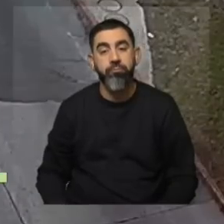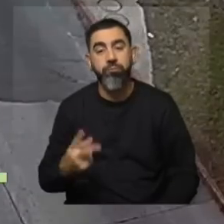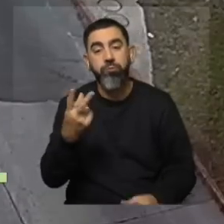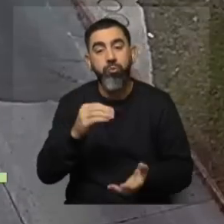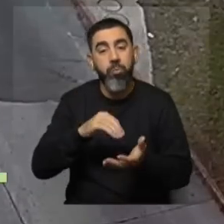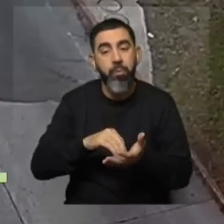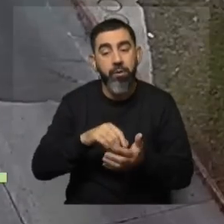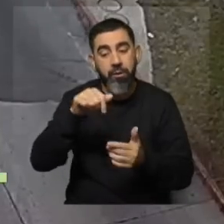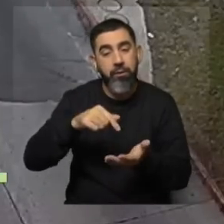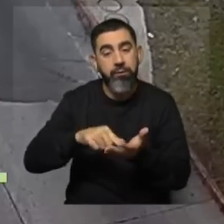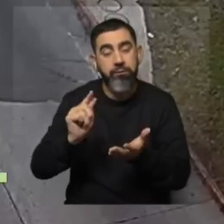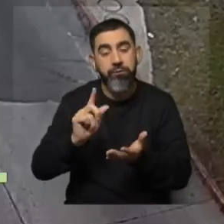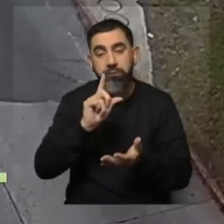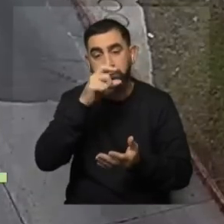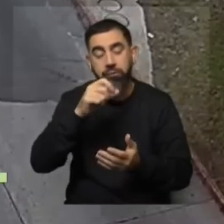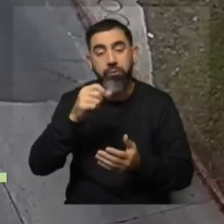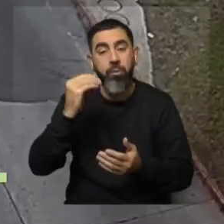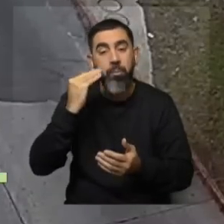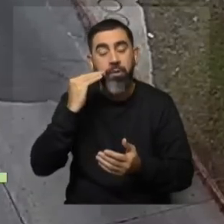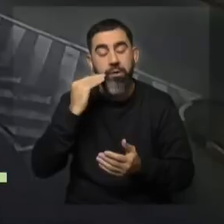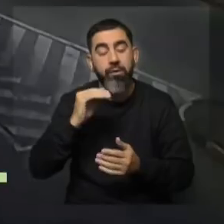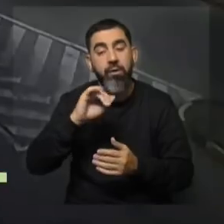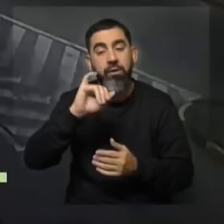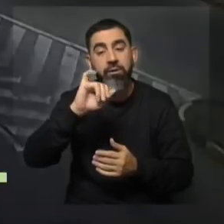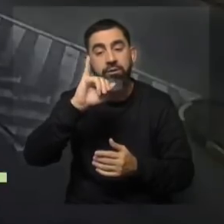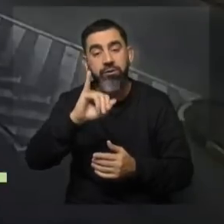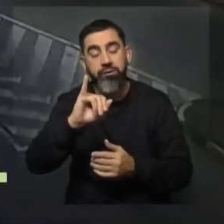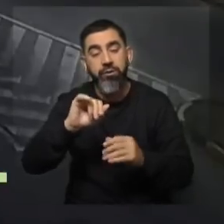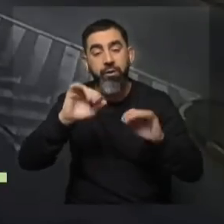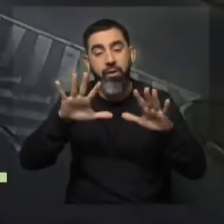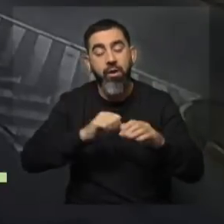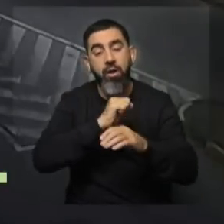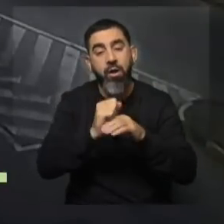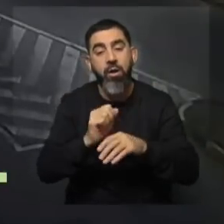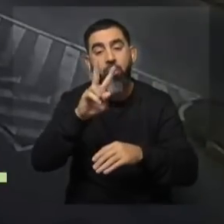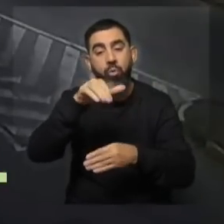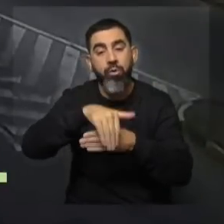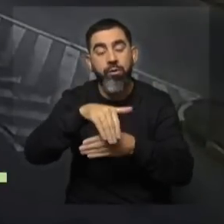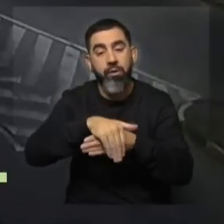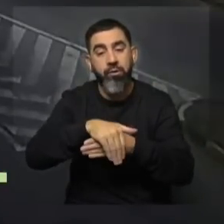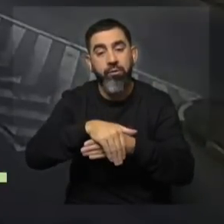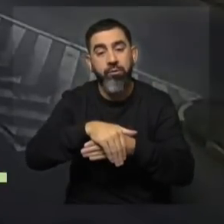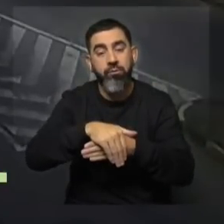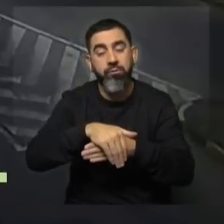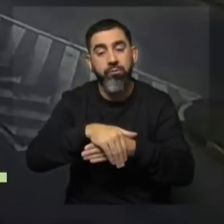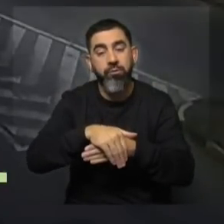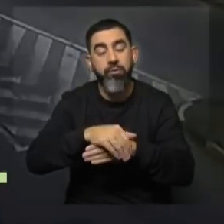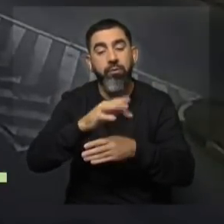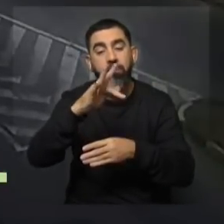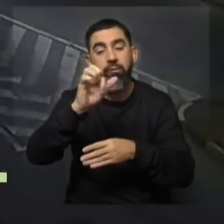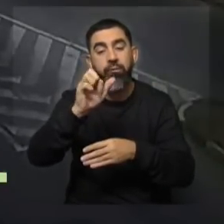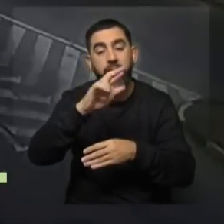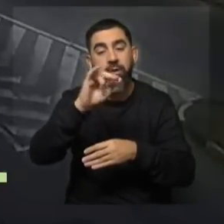algunas son para acá el centro de Montevideo Mercedes entre silla cuarón va a estar cortado de 10 a 14 horas por obras de saneamiento y Wilson